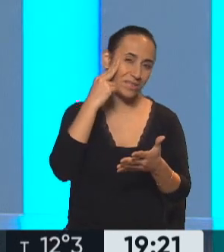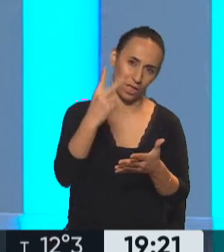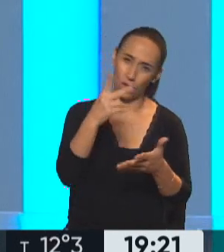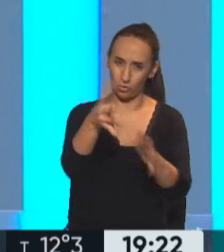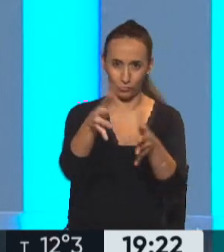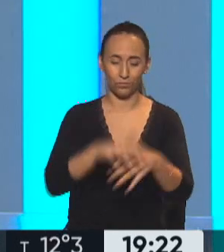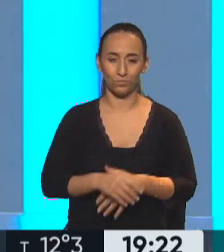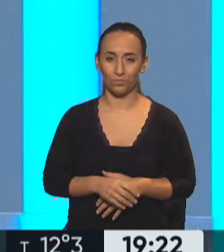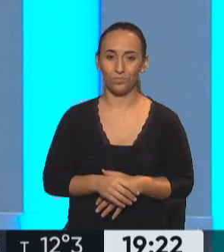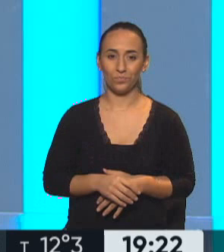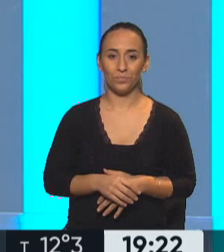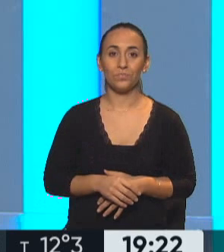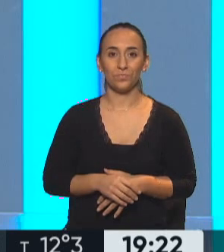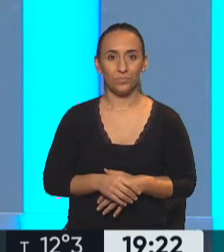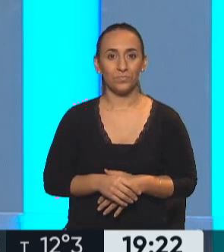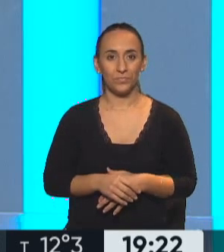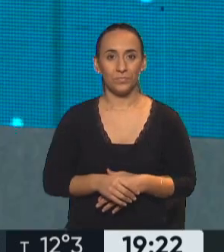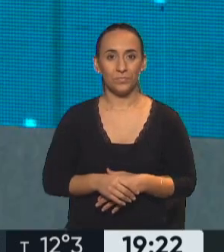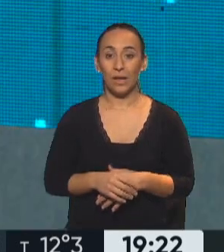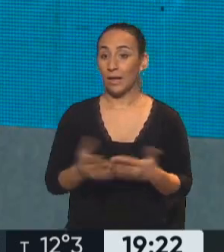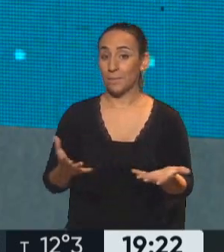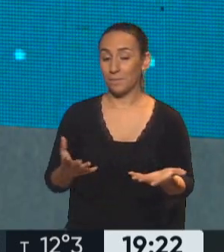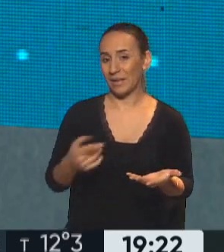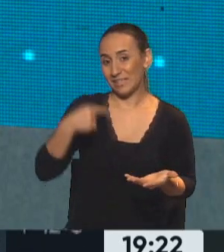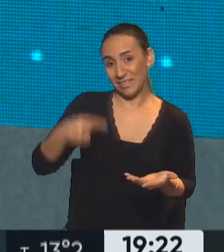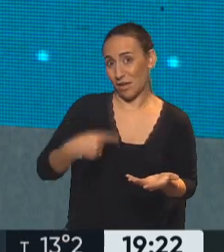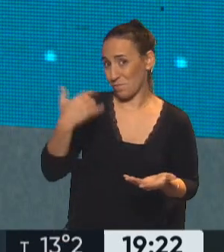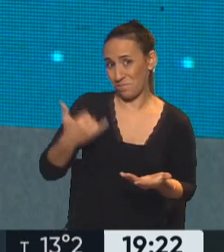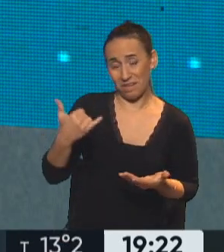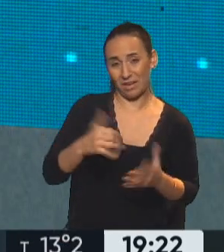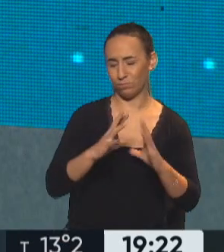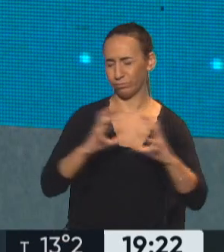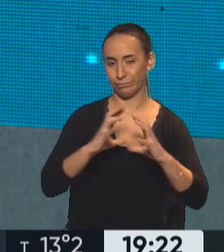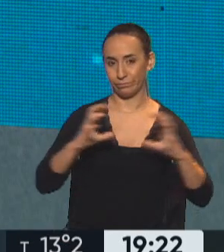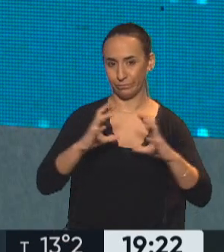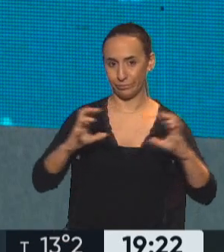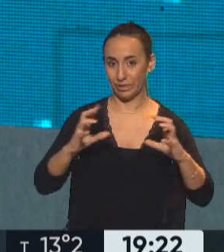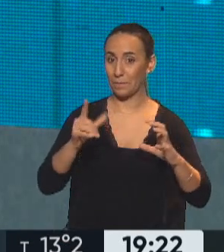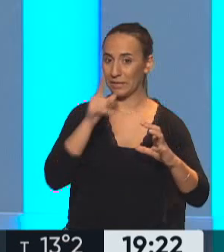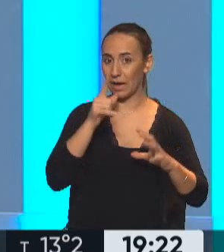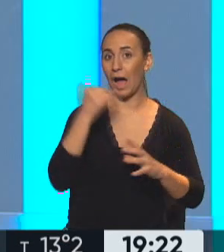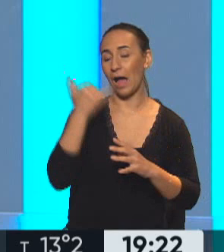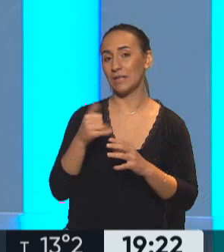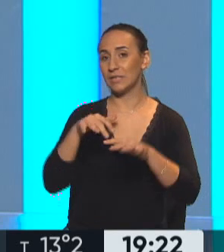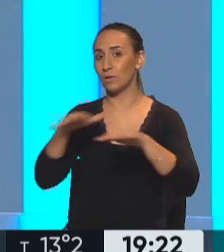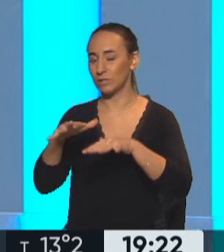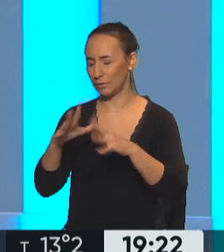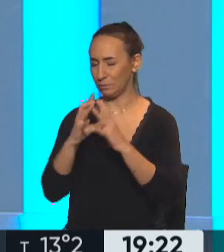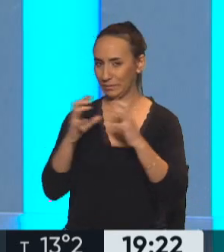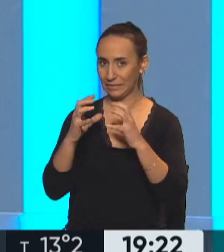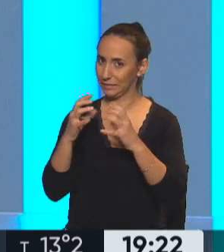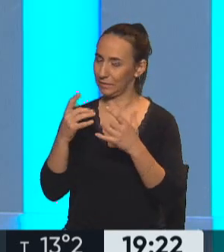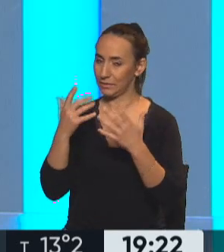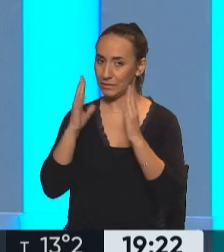1991-92. Claro. Digo, porque siempre hay conflictos que parecen ser primarios a la justicia, ¿no? Ah, sí, Pero- cierto. Bueno,